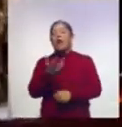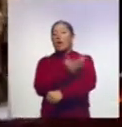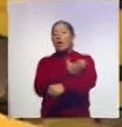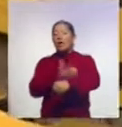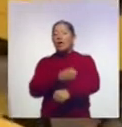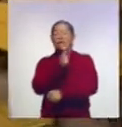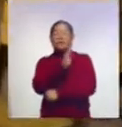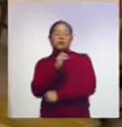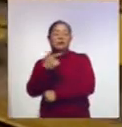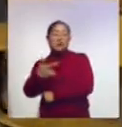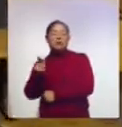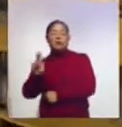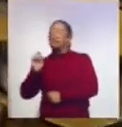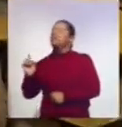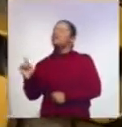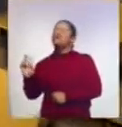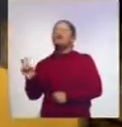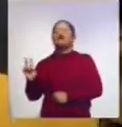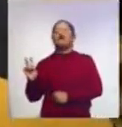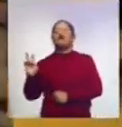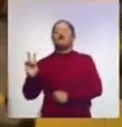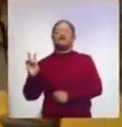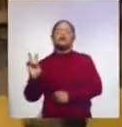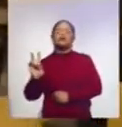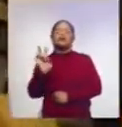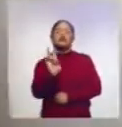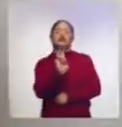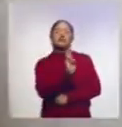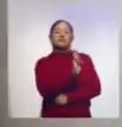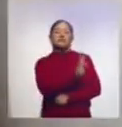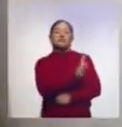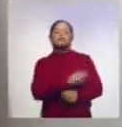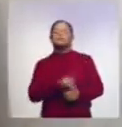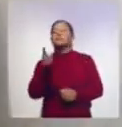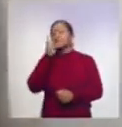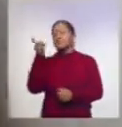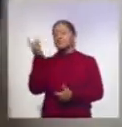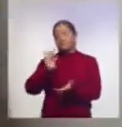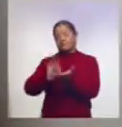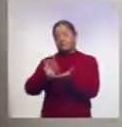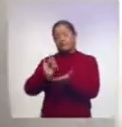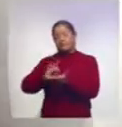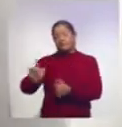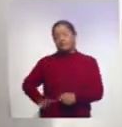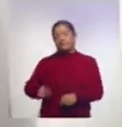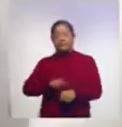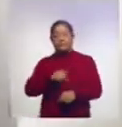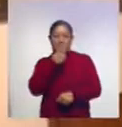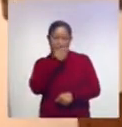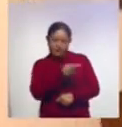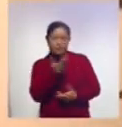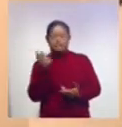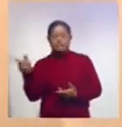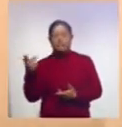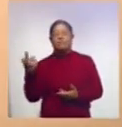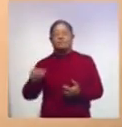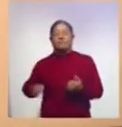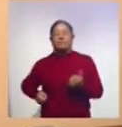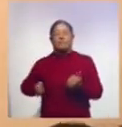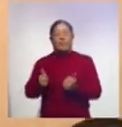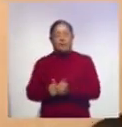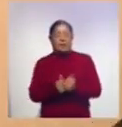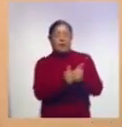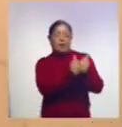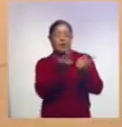Frausto Guerrero en el recorrido por el exconvento de San Francisco, agradeció a nombre del gobernador Marco Mena el respaldo del gobierno de México para